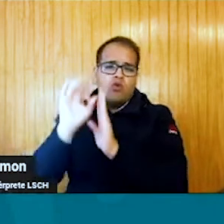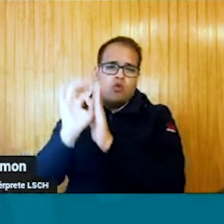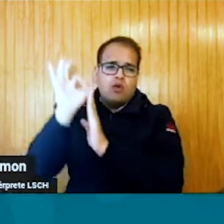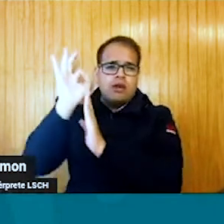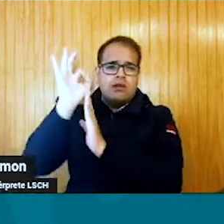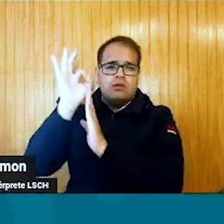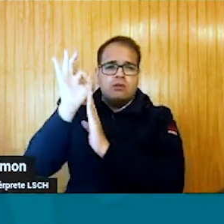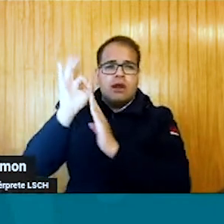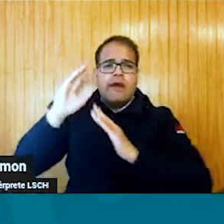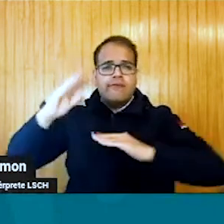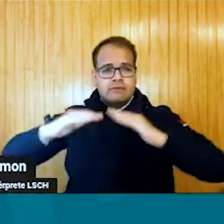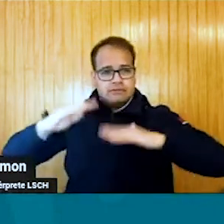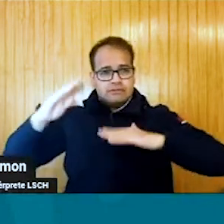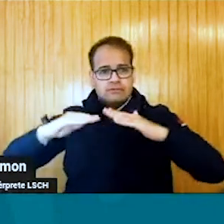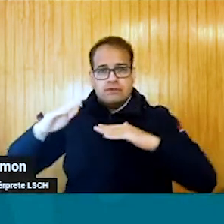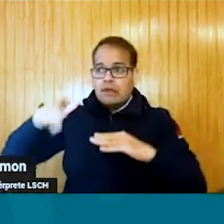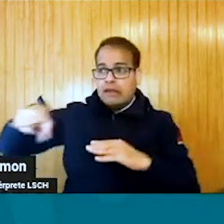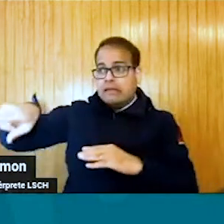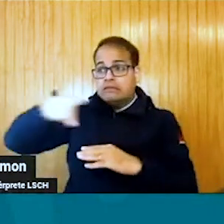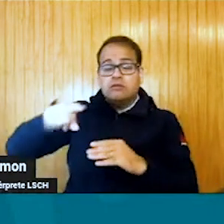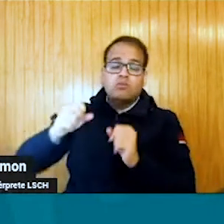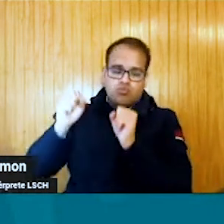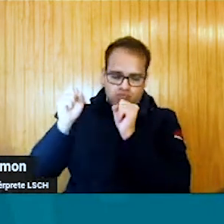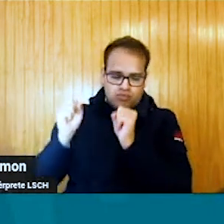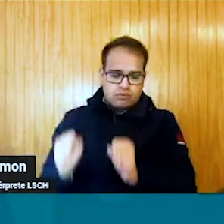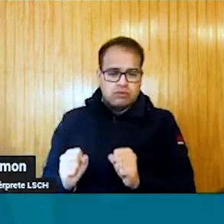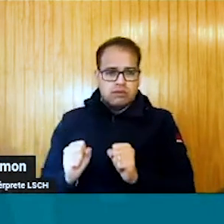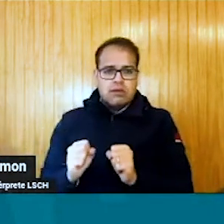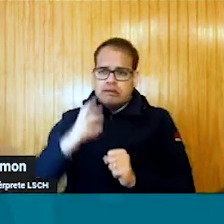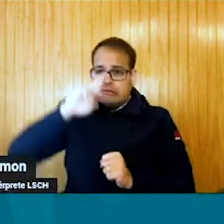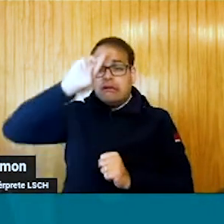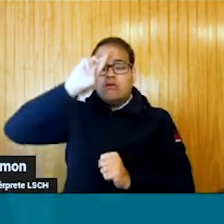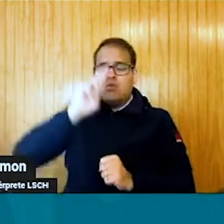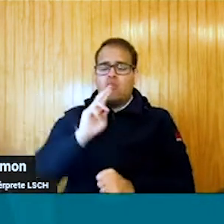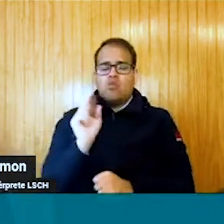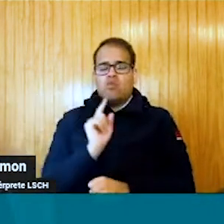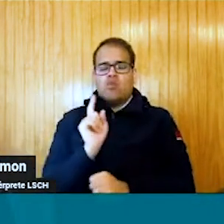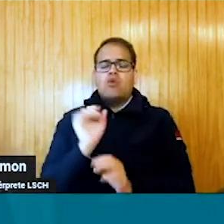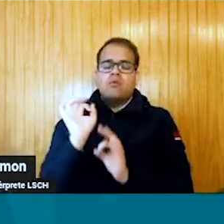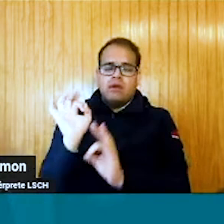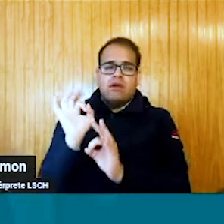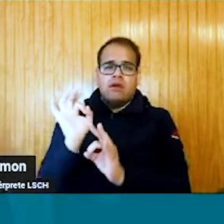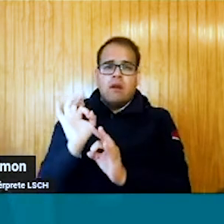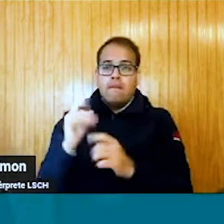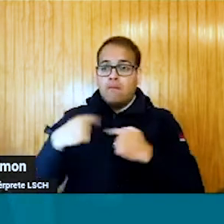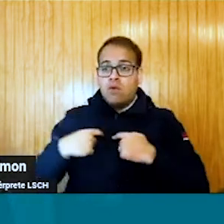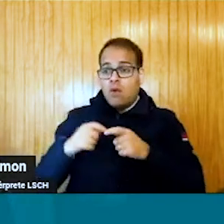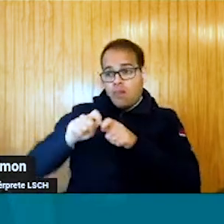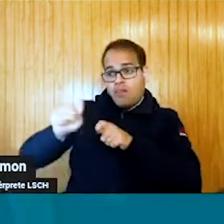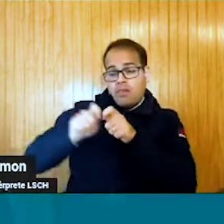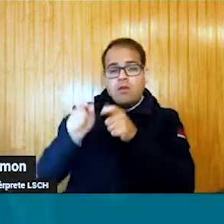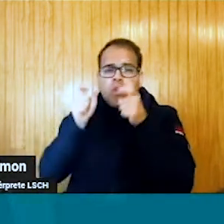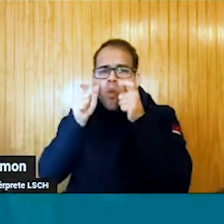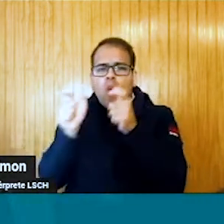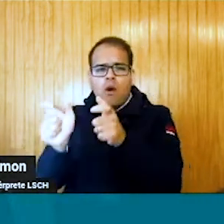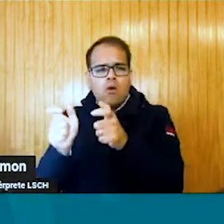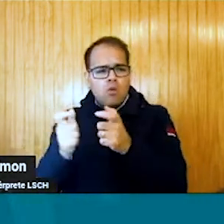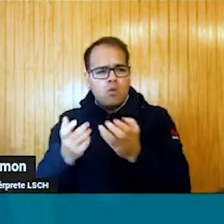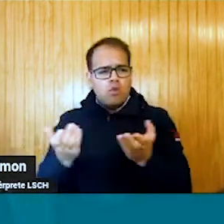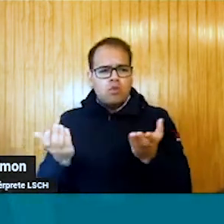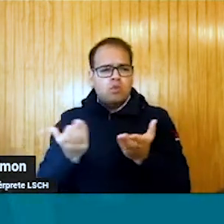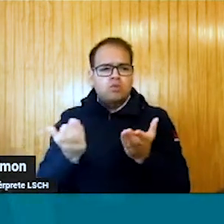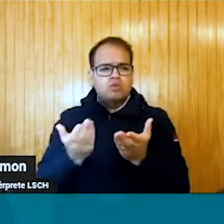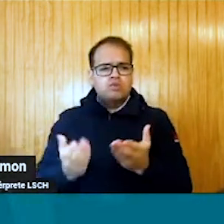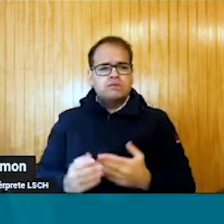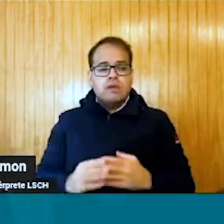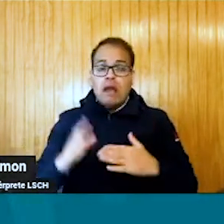y eso es posible. No es raro. ¿Cómo medir la capa de inversión térmica? Que es algo que al